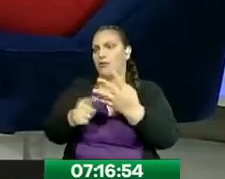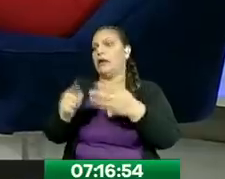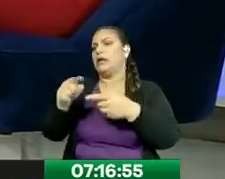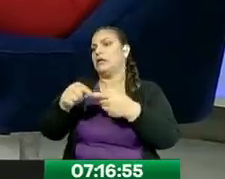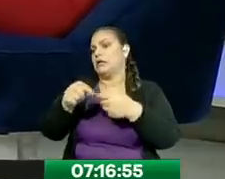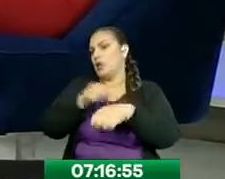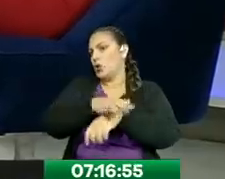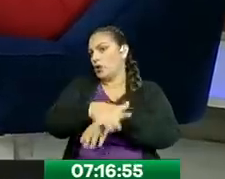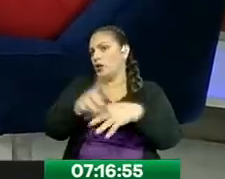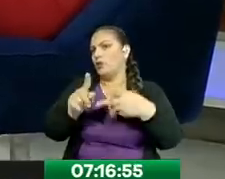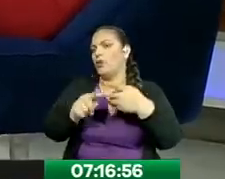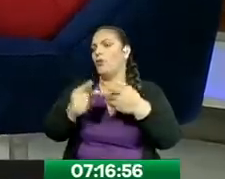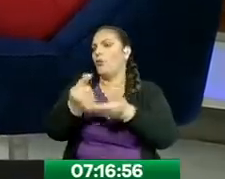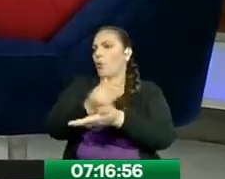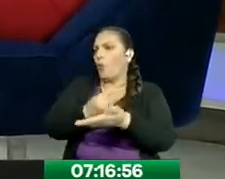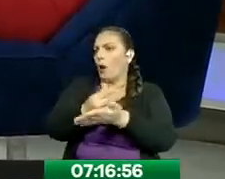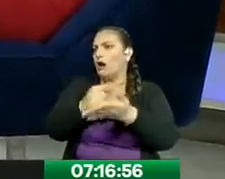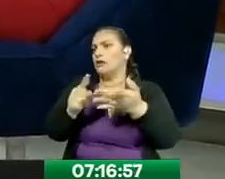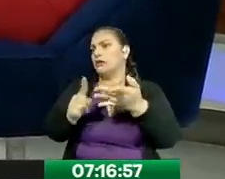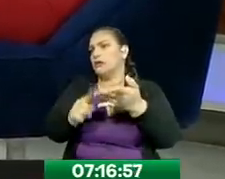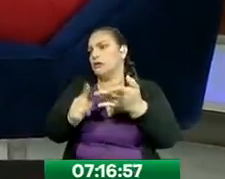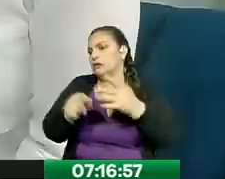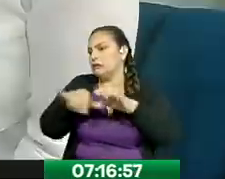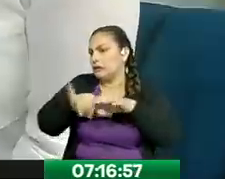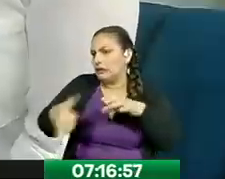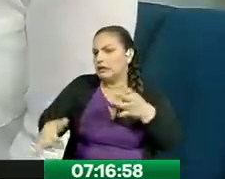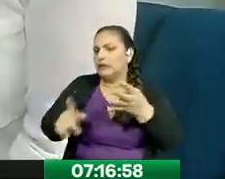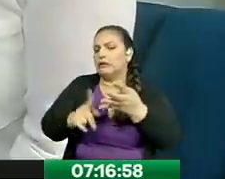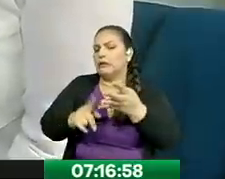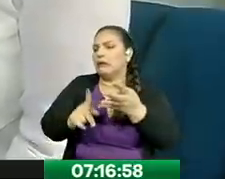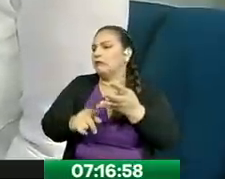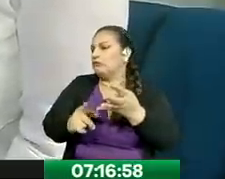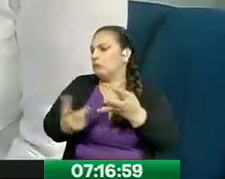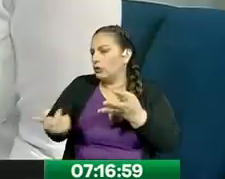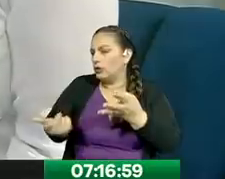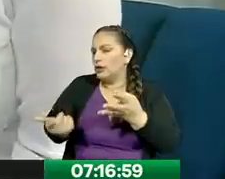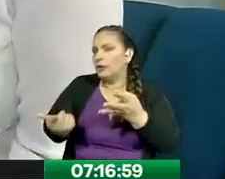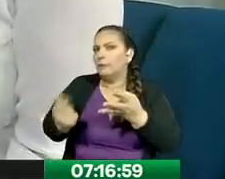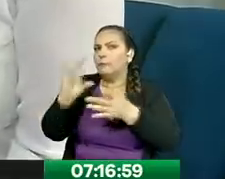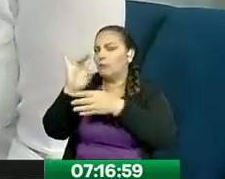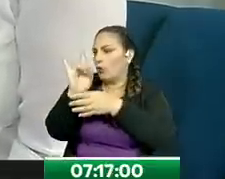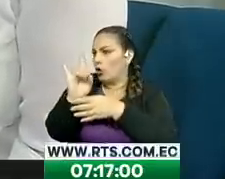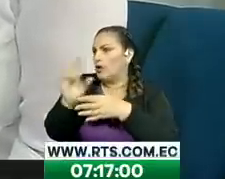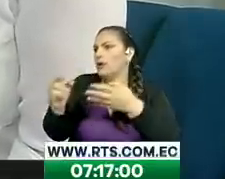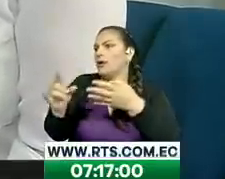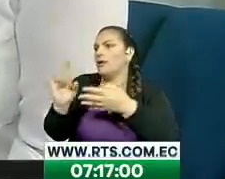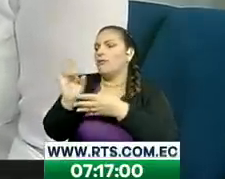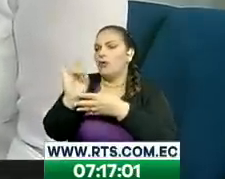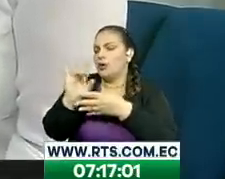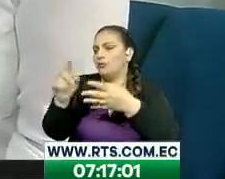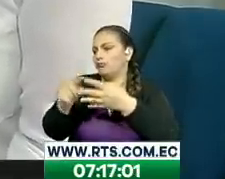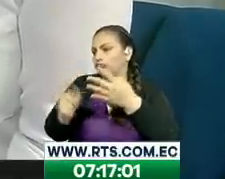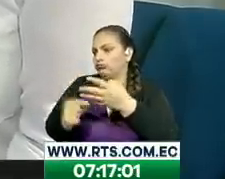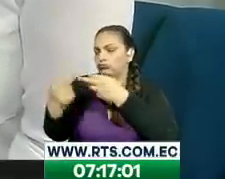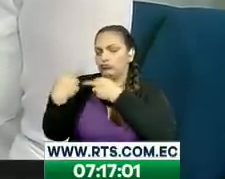requerir de parte de esos 60 millones de dólares enhorabuena que tienen ya predeterminado qué es lo que hace falta en cada provincia y que se están actualizando los